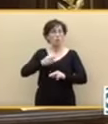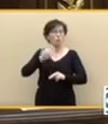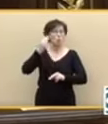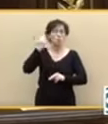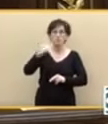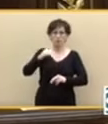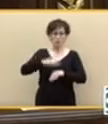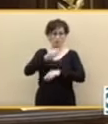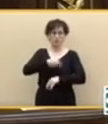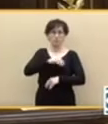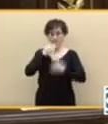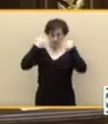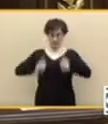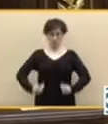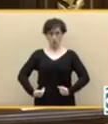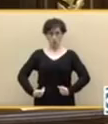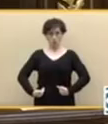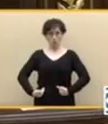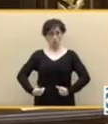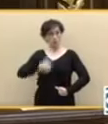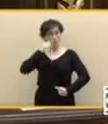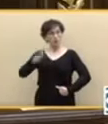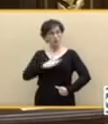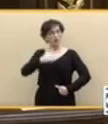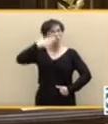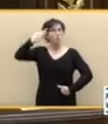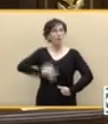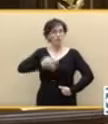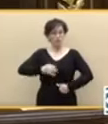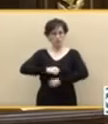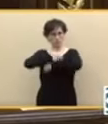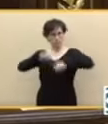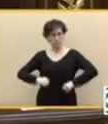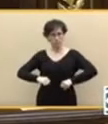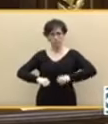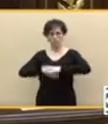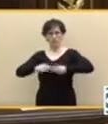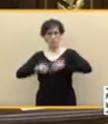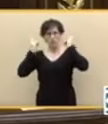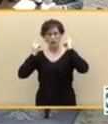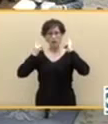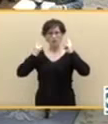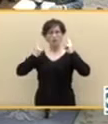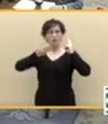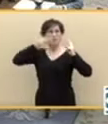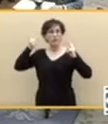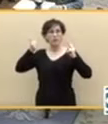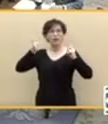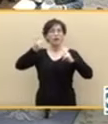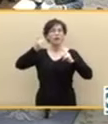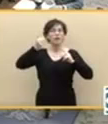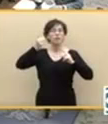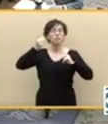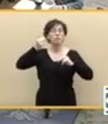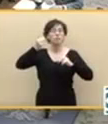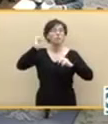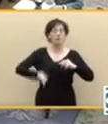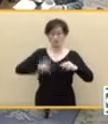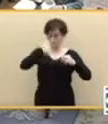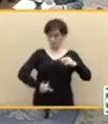fortaleza y la dignidad de la democracia, que según su criterio solo depende de mi persona. Según su dislocada